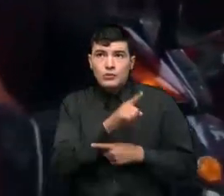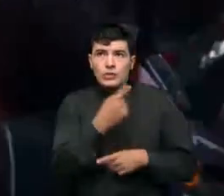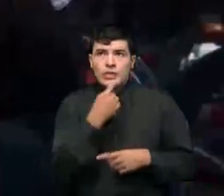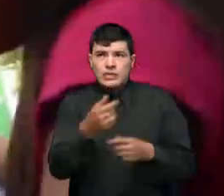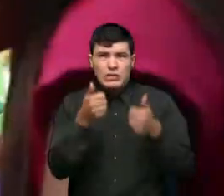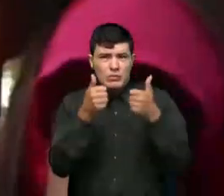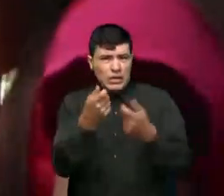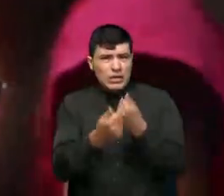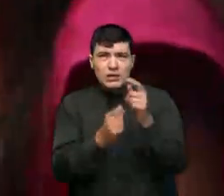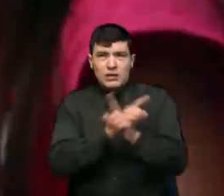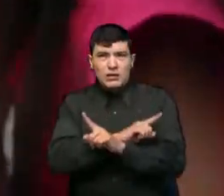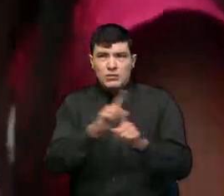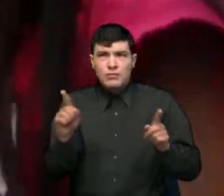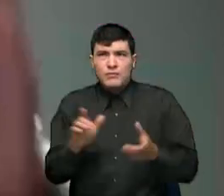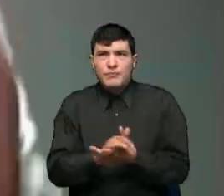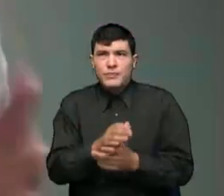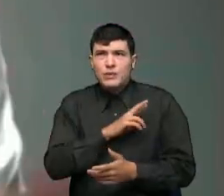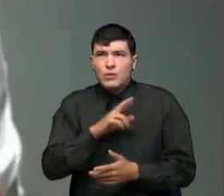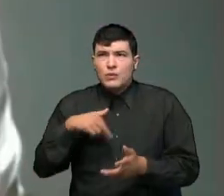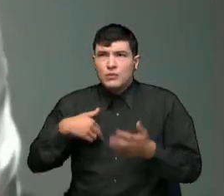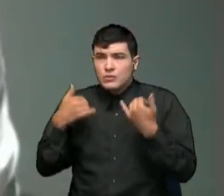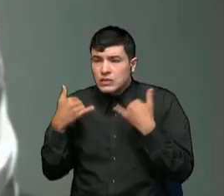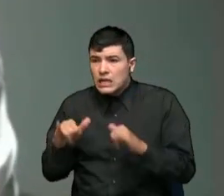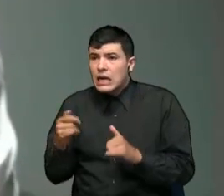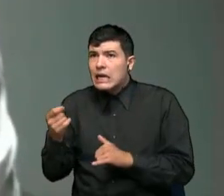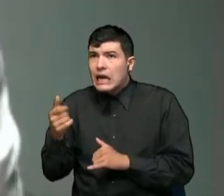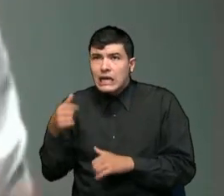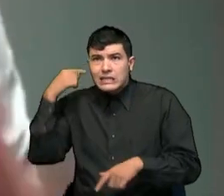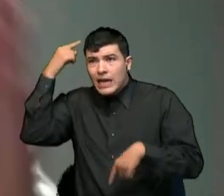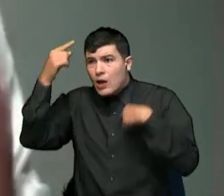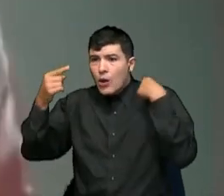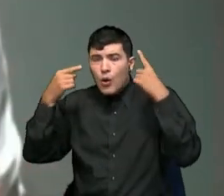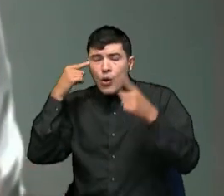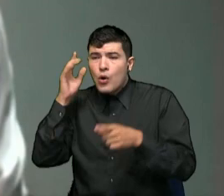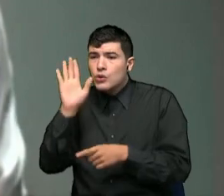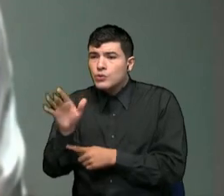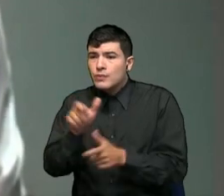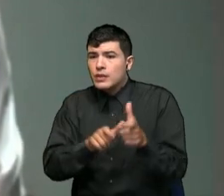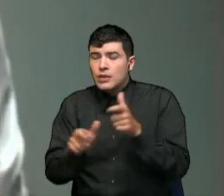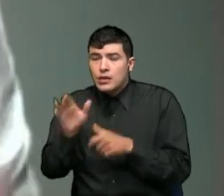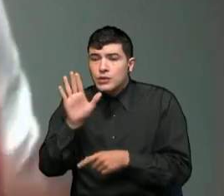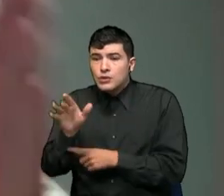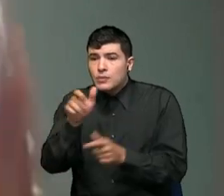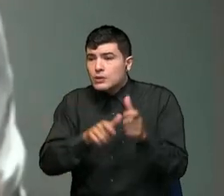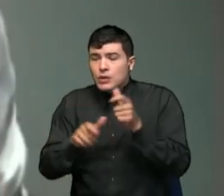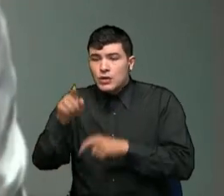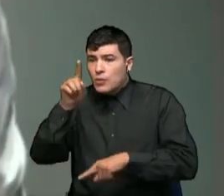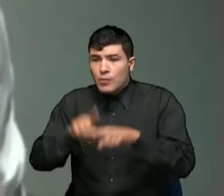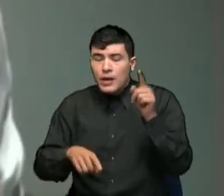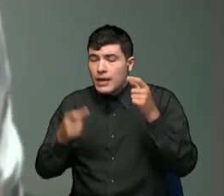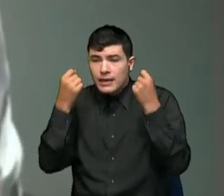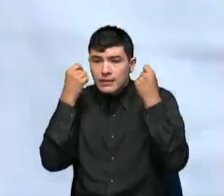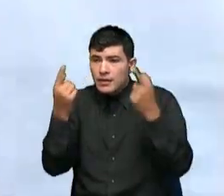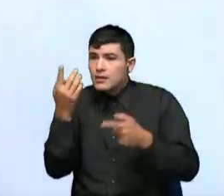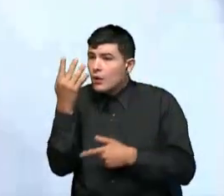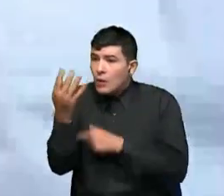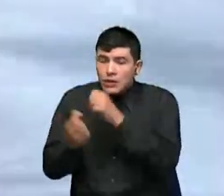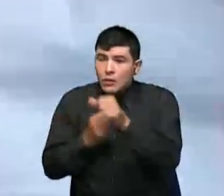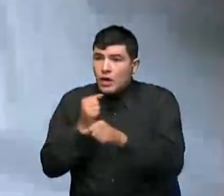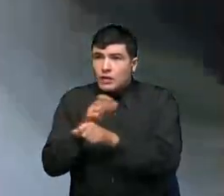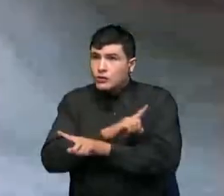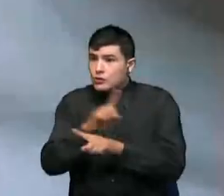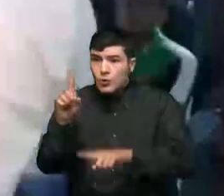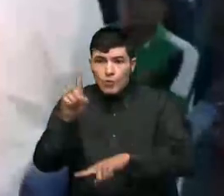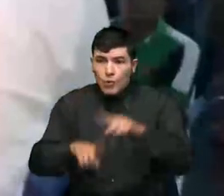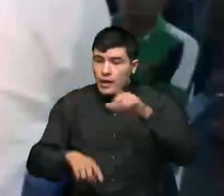buen negocio. Los tenemos al borde de la locura. Ellos no pueden entender que 4 años sin robar